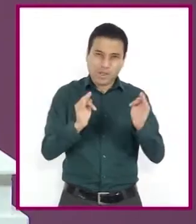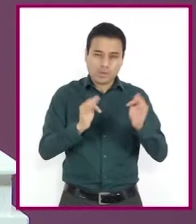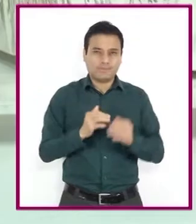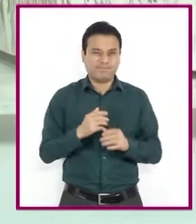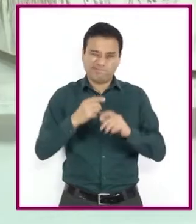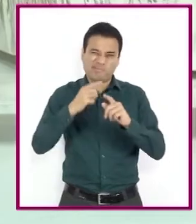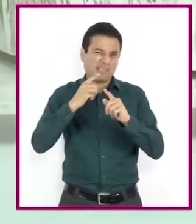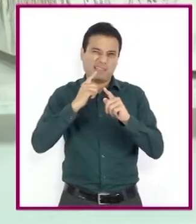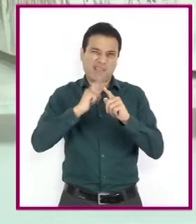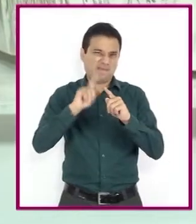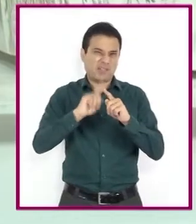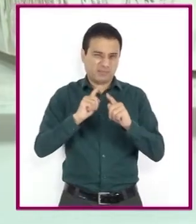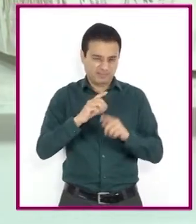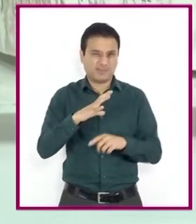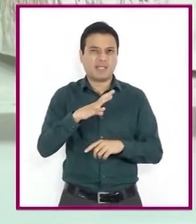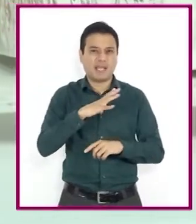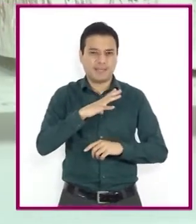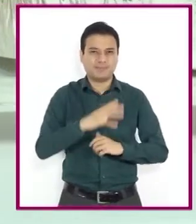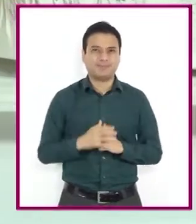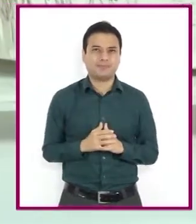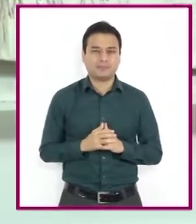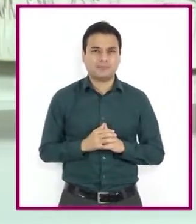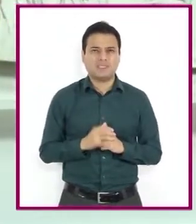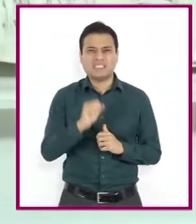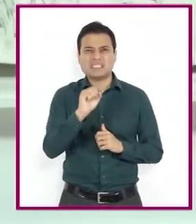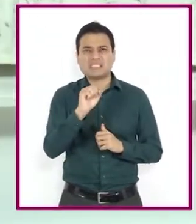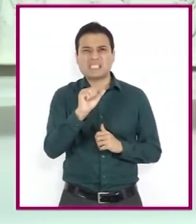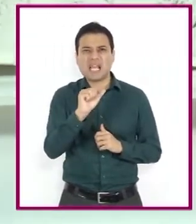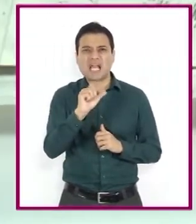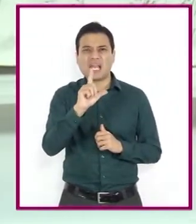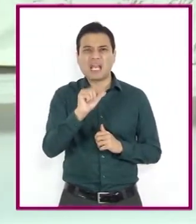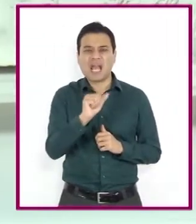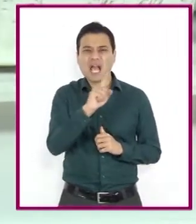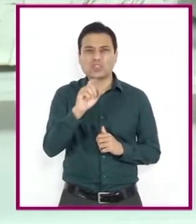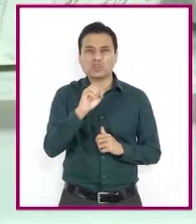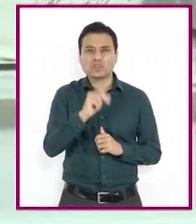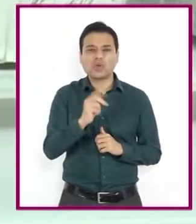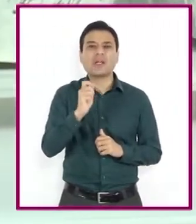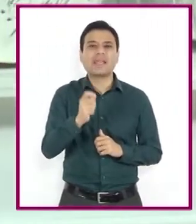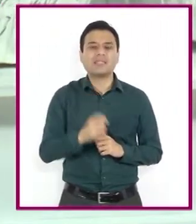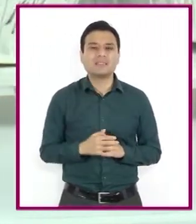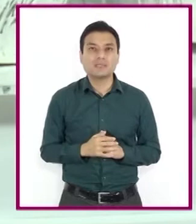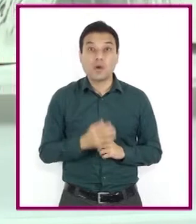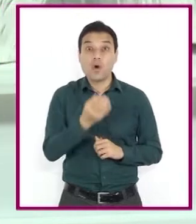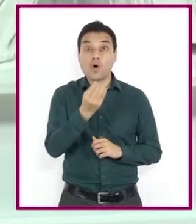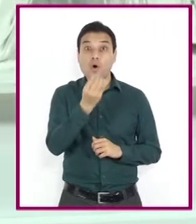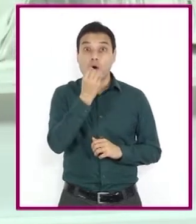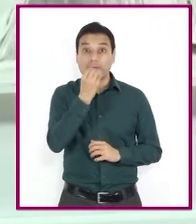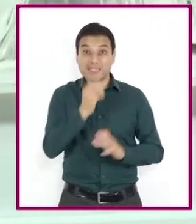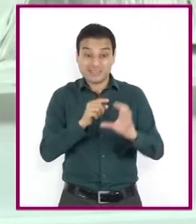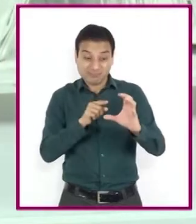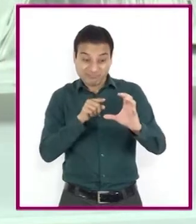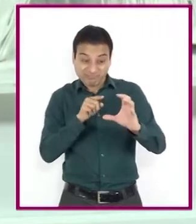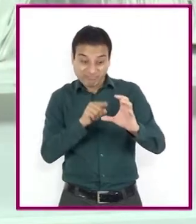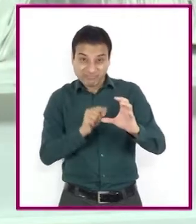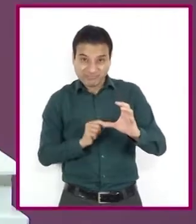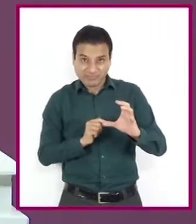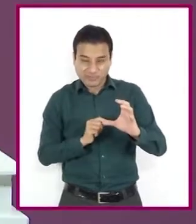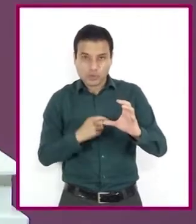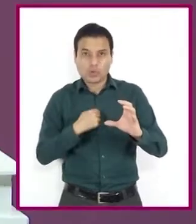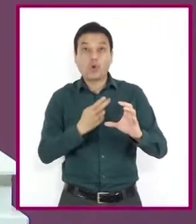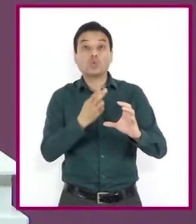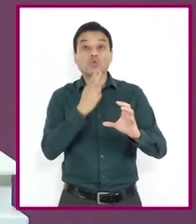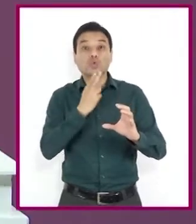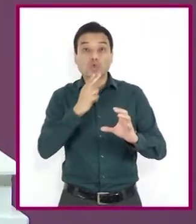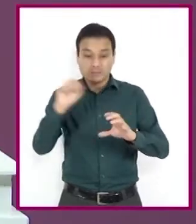otros. Se denomina salazón al método de conservación de los alimentos a través del uso de cloruro